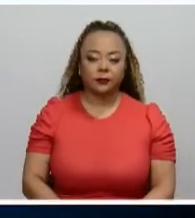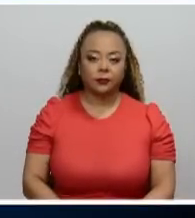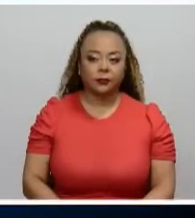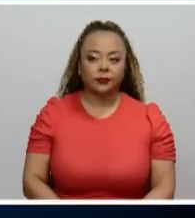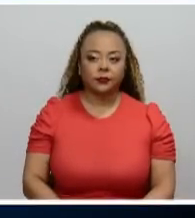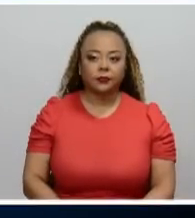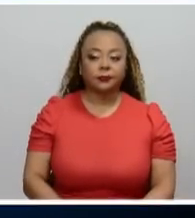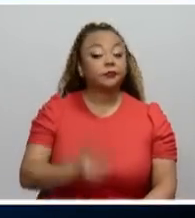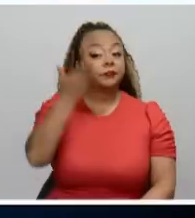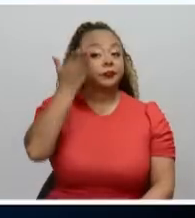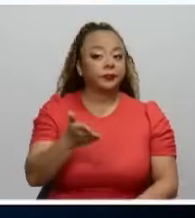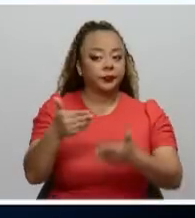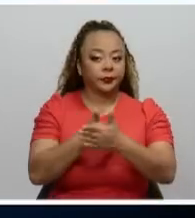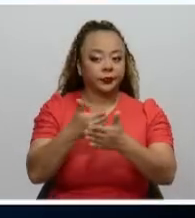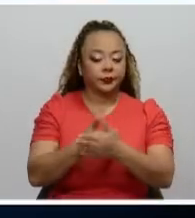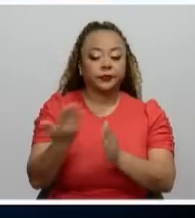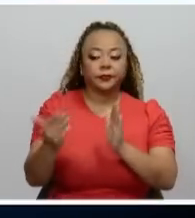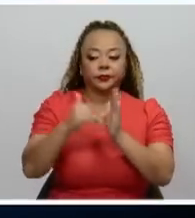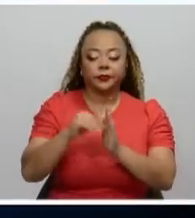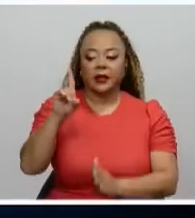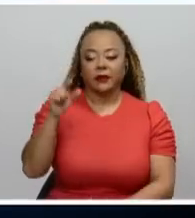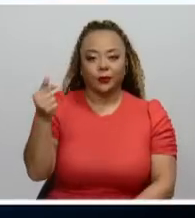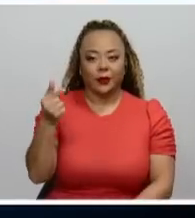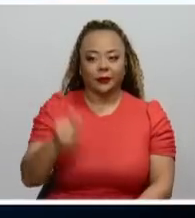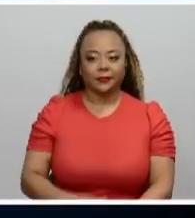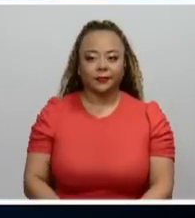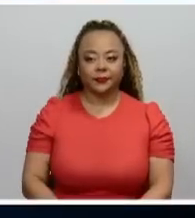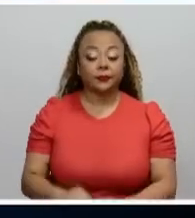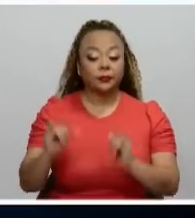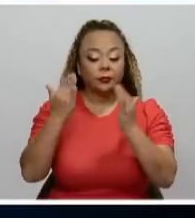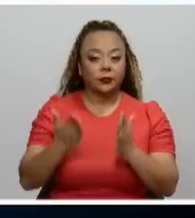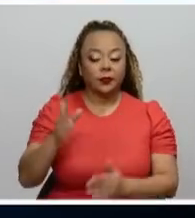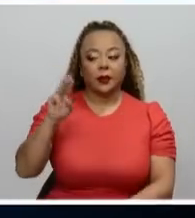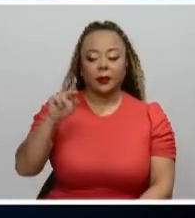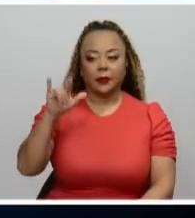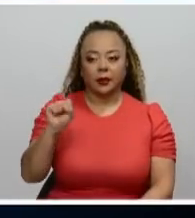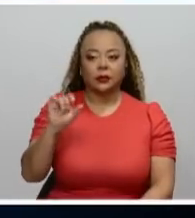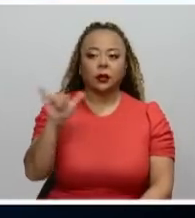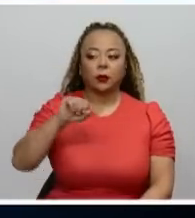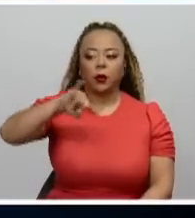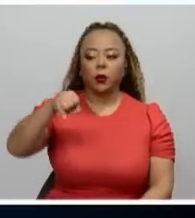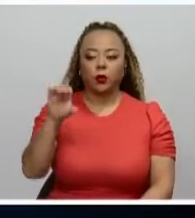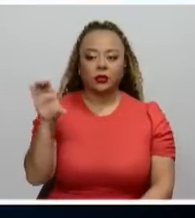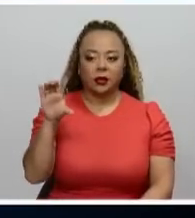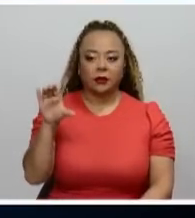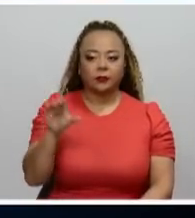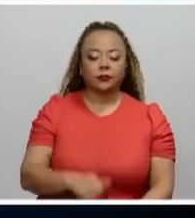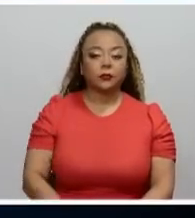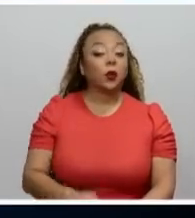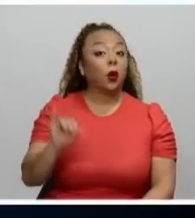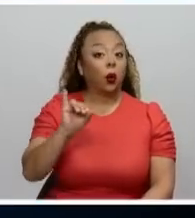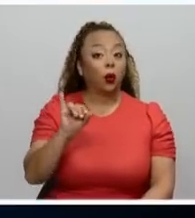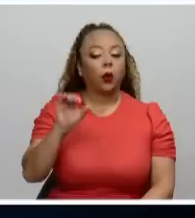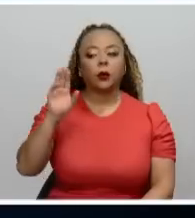Estas son las novedades el regreso de David Guzmán jugadores de la mls como Julio cascante o el mismo